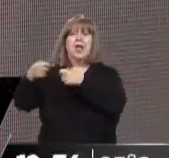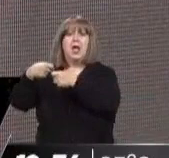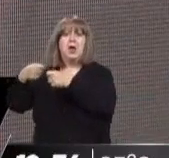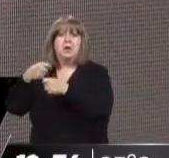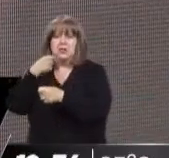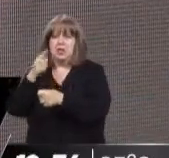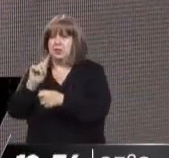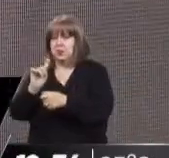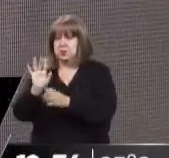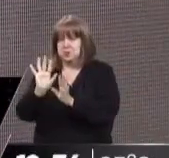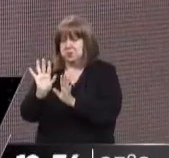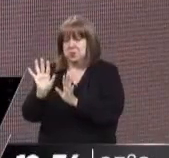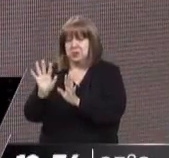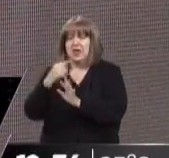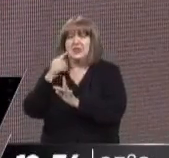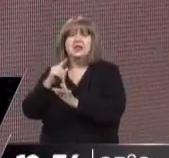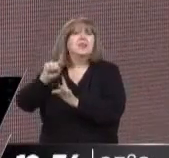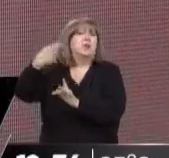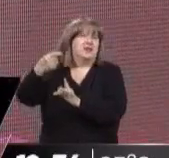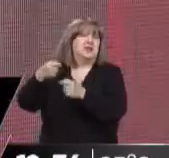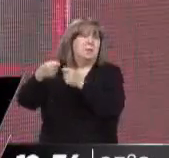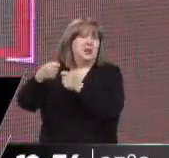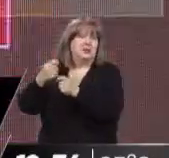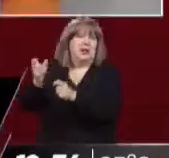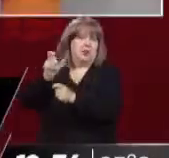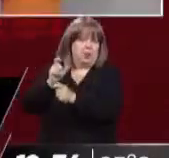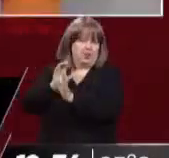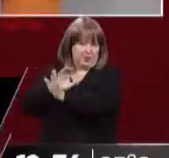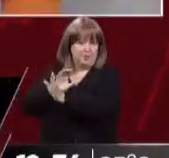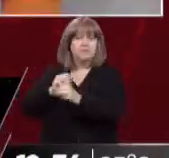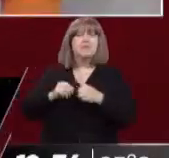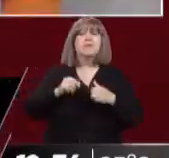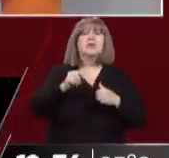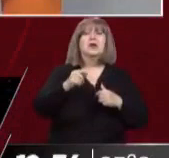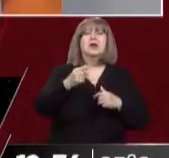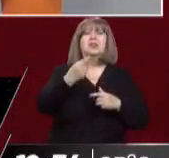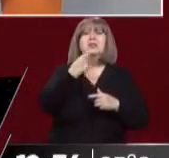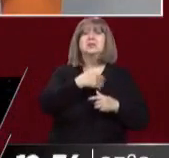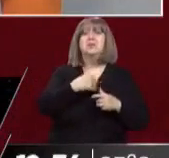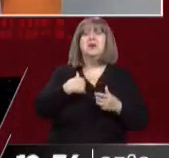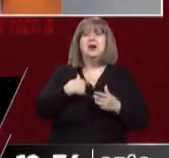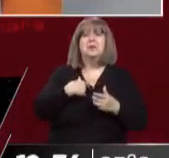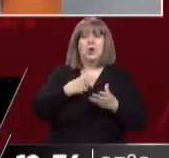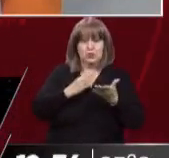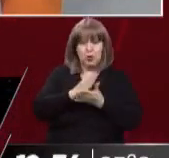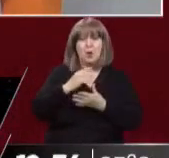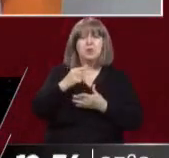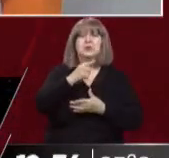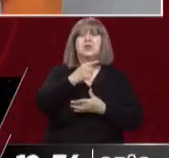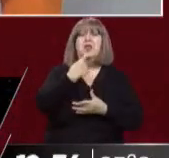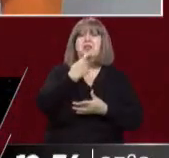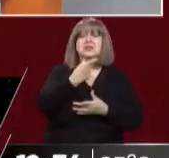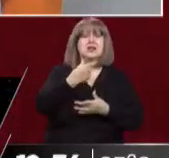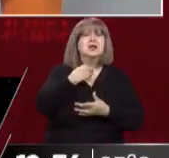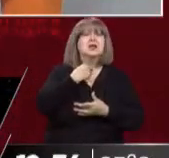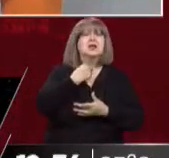así vamos a ir a Silvia Santos para que pueda terminar de contarnos esta historia Silvia se quedaba la madre y van diciendo no que no quiere ir